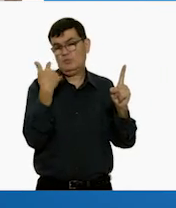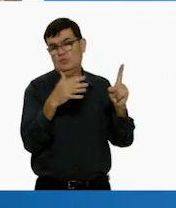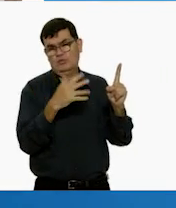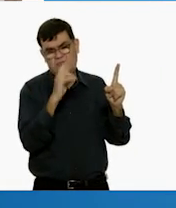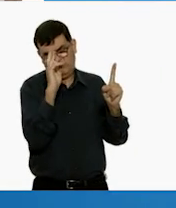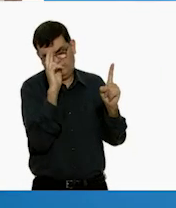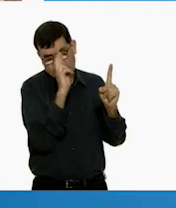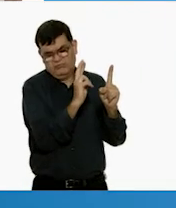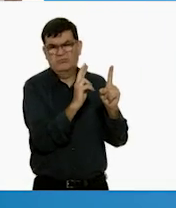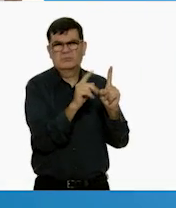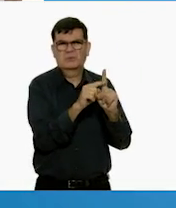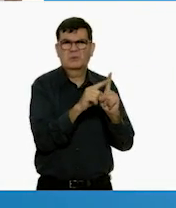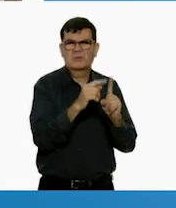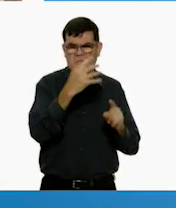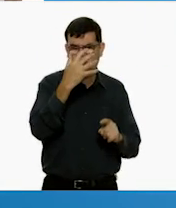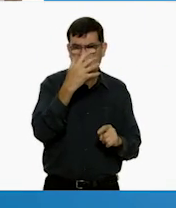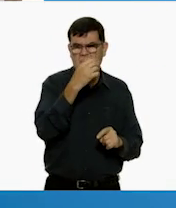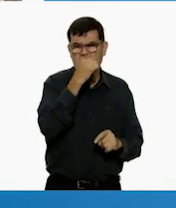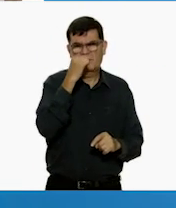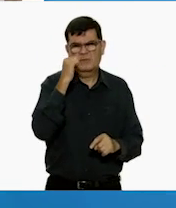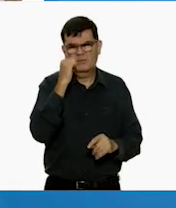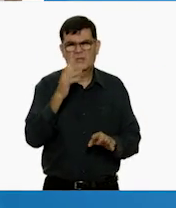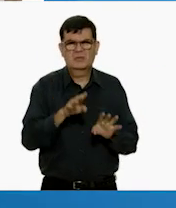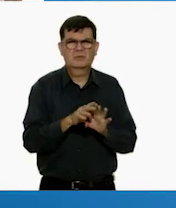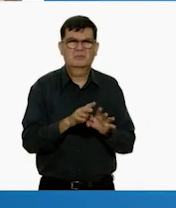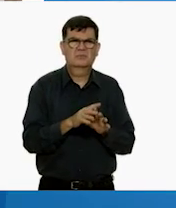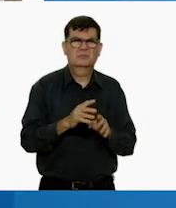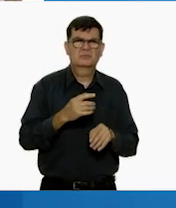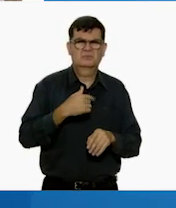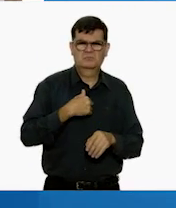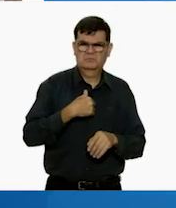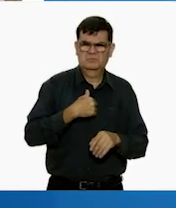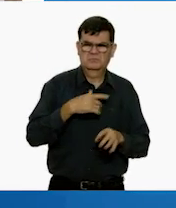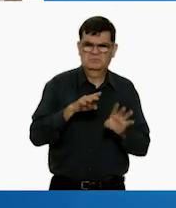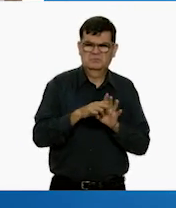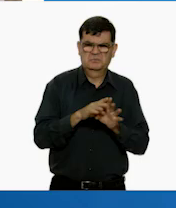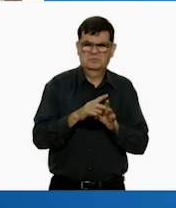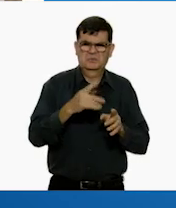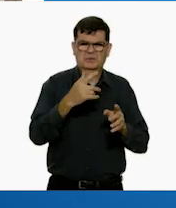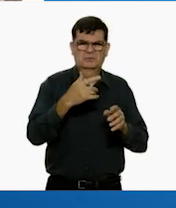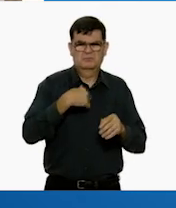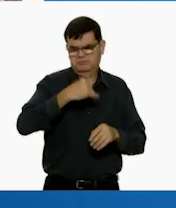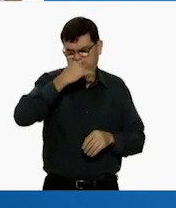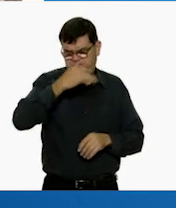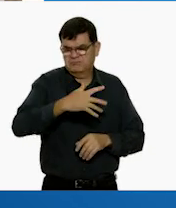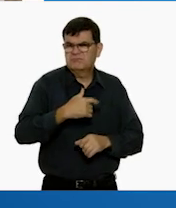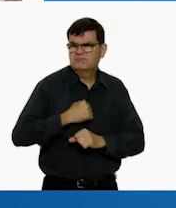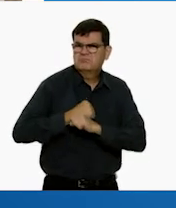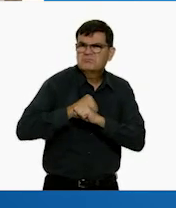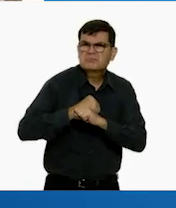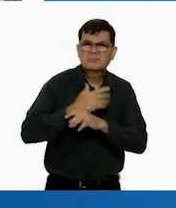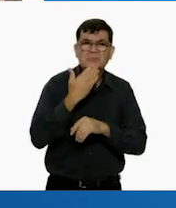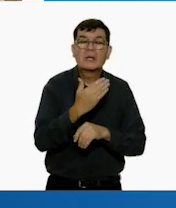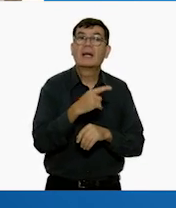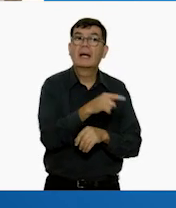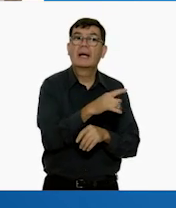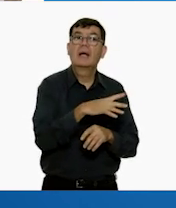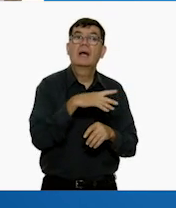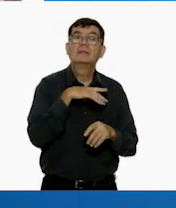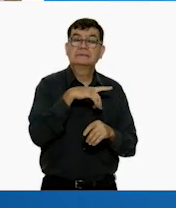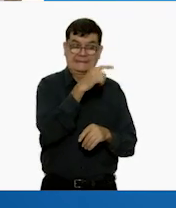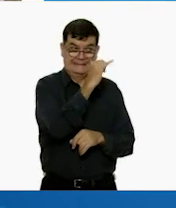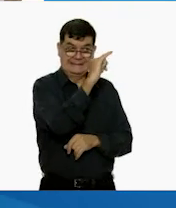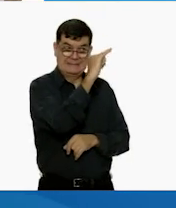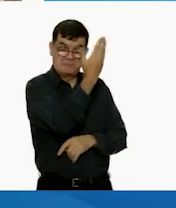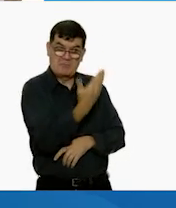totalmente imperturbable, ¿no? Decimos, ¿no?, le hace lo que el viento a Juárez. Y yo creo que es esta imagen